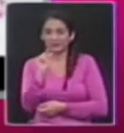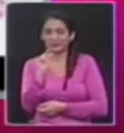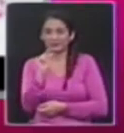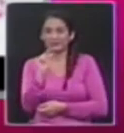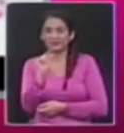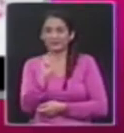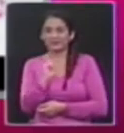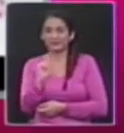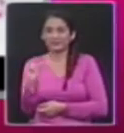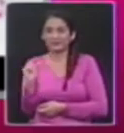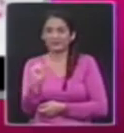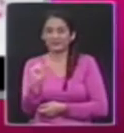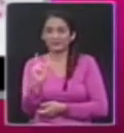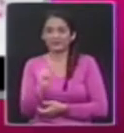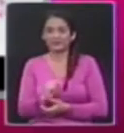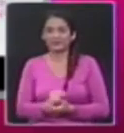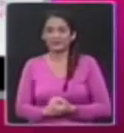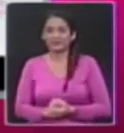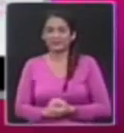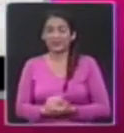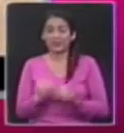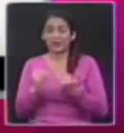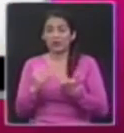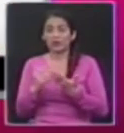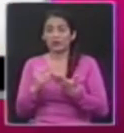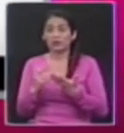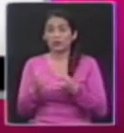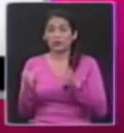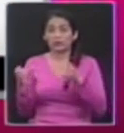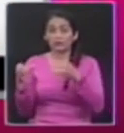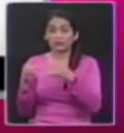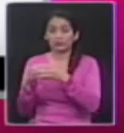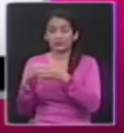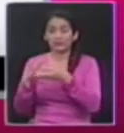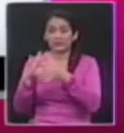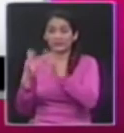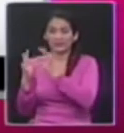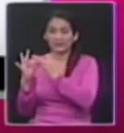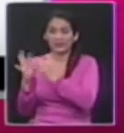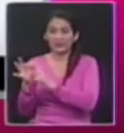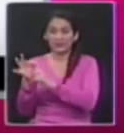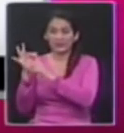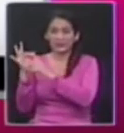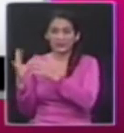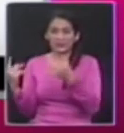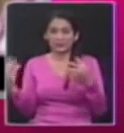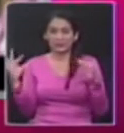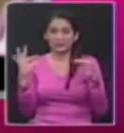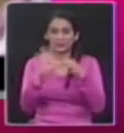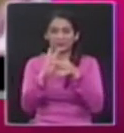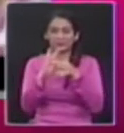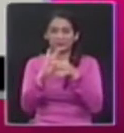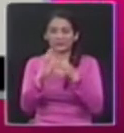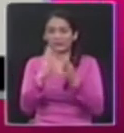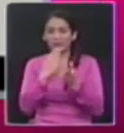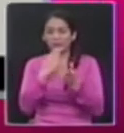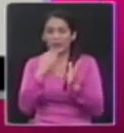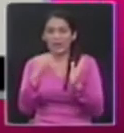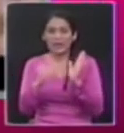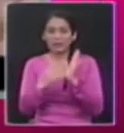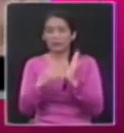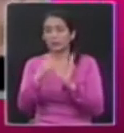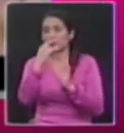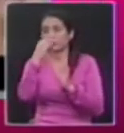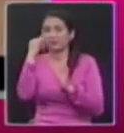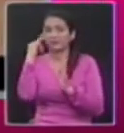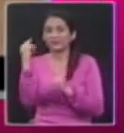se alinea a la parte de la alegría, y esas Olimpiadas Especiales. ¿Por qué es nuestro socio en alegría? Porque si uno ve a un chico con discapacidad, ellos son